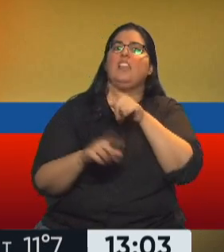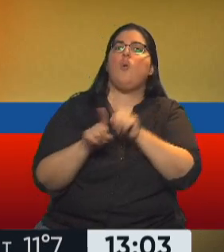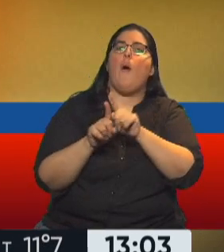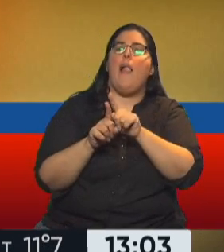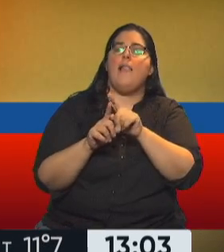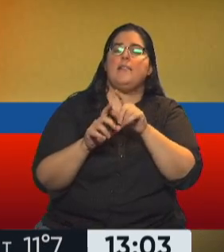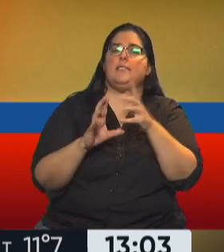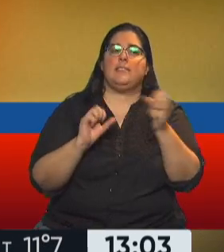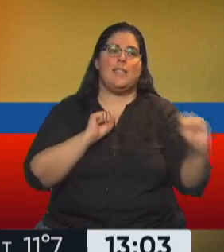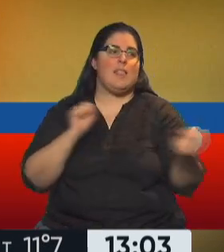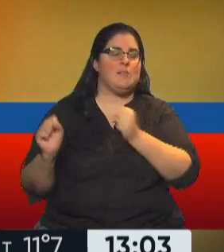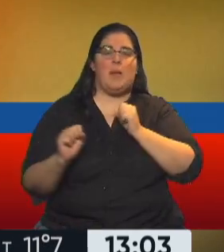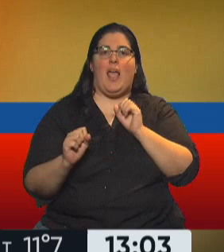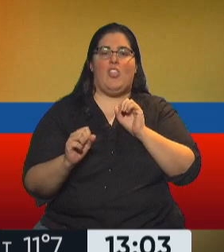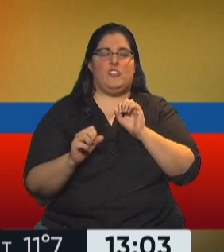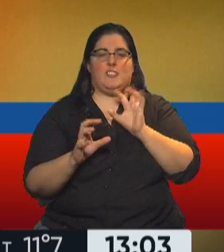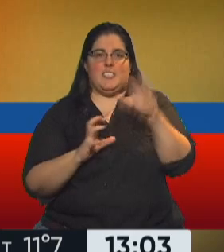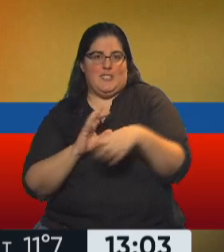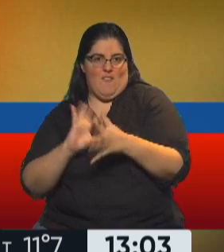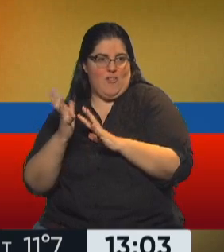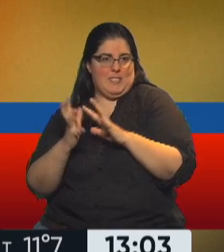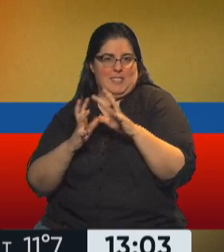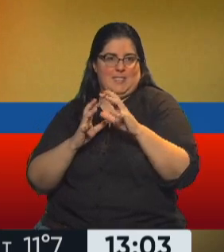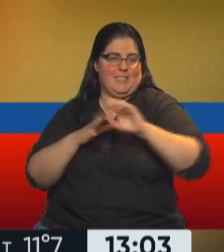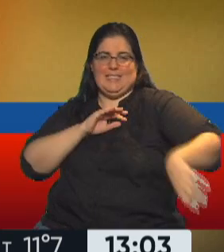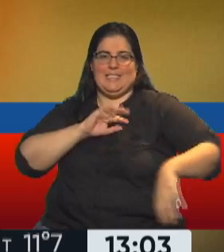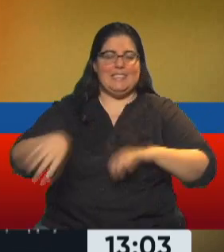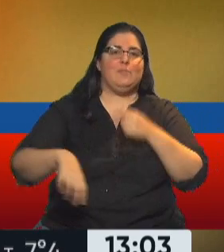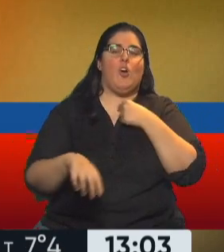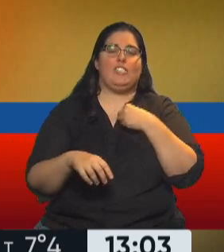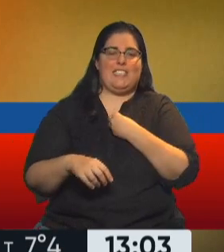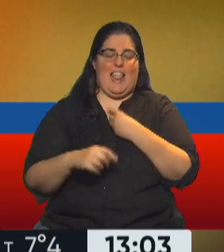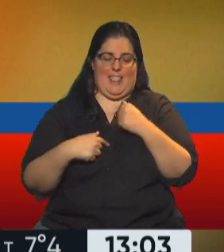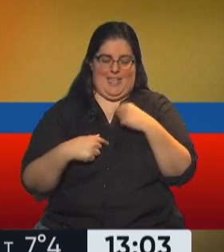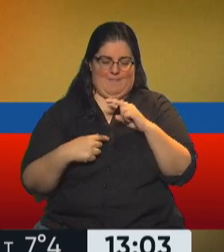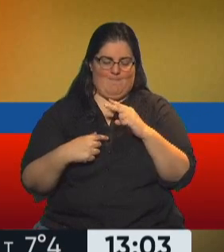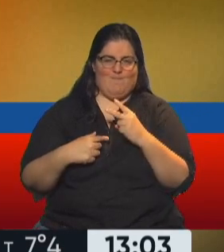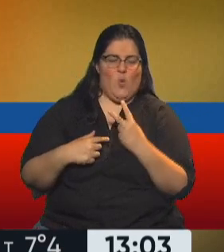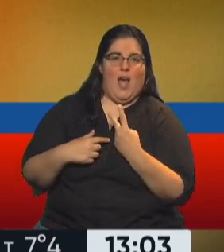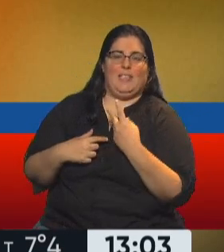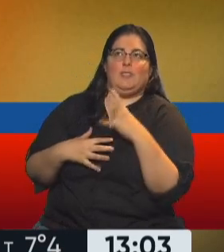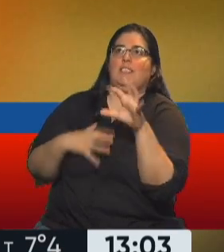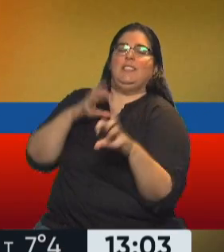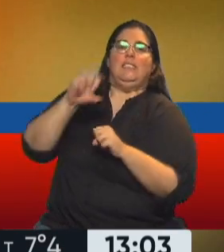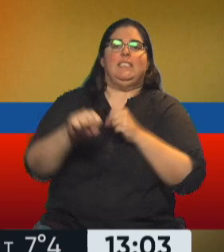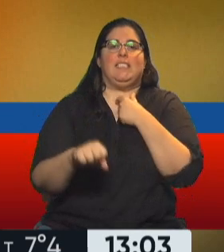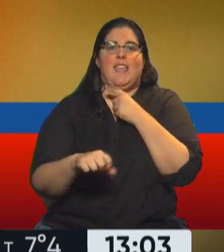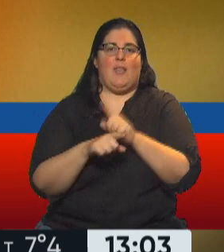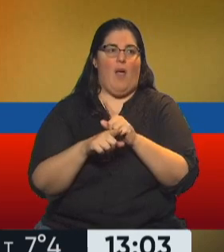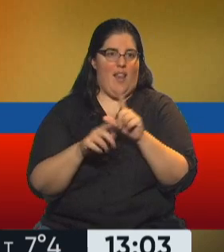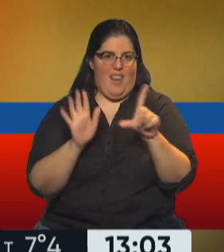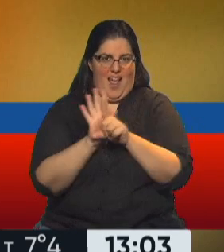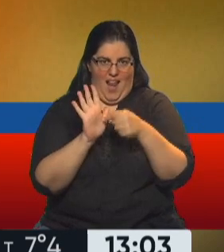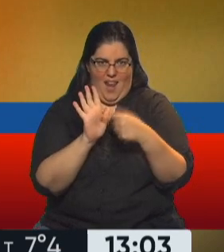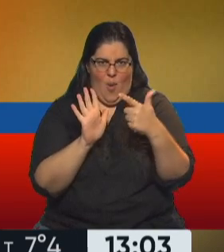zarpazos desesperados de un régimen que se siente moribundo, que no tiene asidero legal,